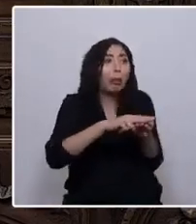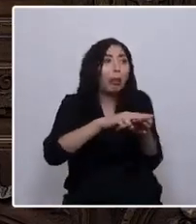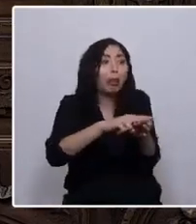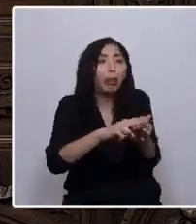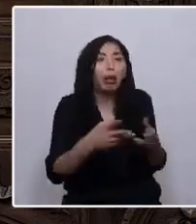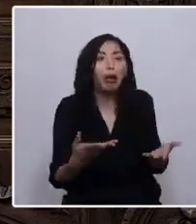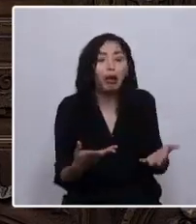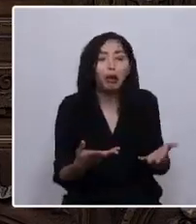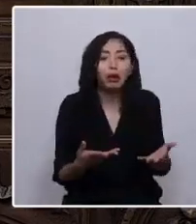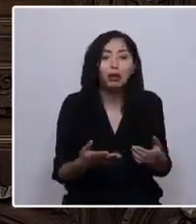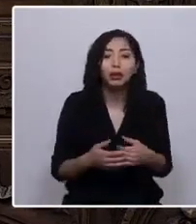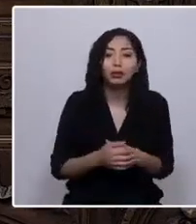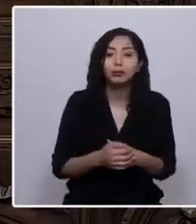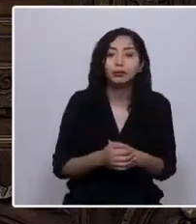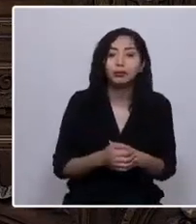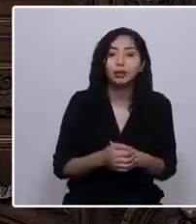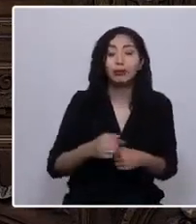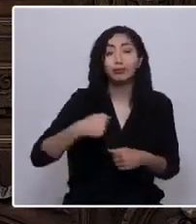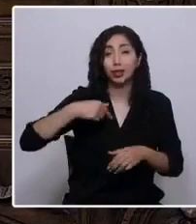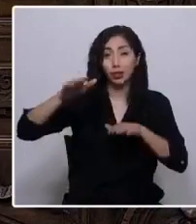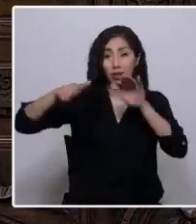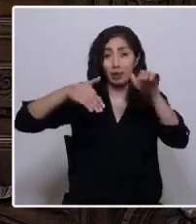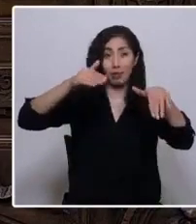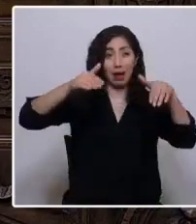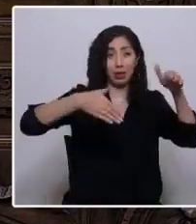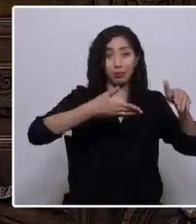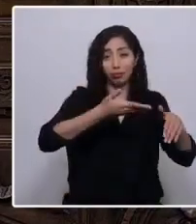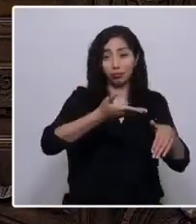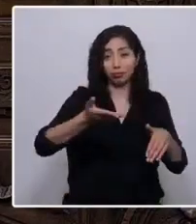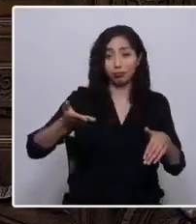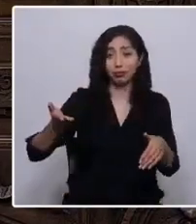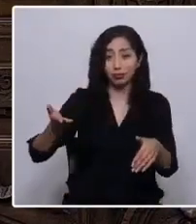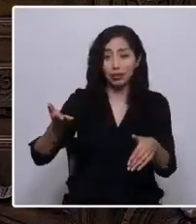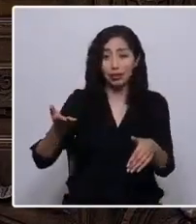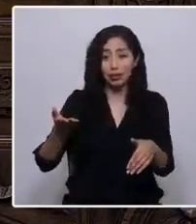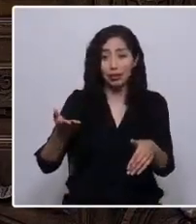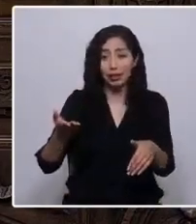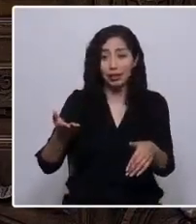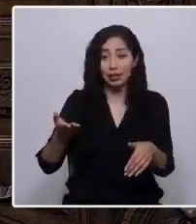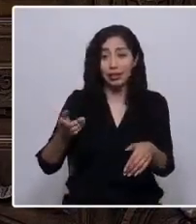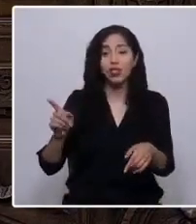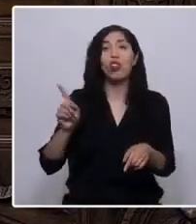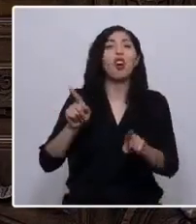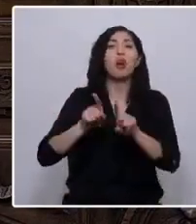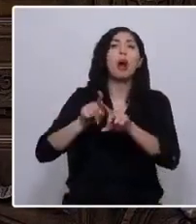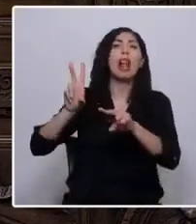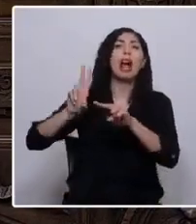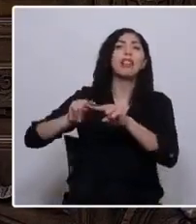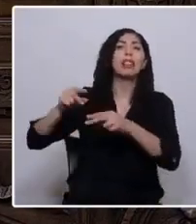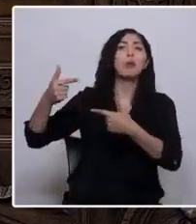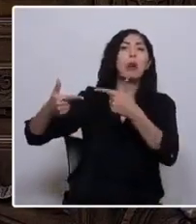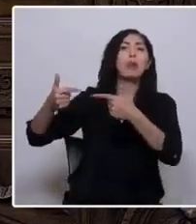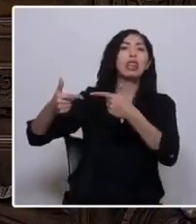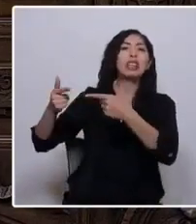resto, porque es el maquinista. Así que hago un llamado, compañeros, a no pasarnos máquina acá, a no traer de la antigua política las prácticas